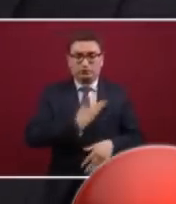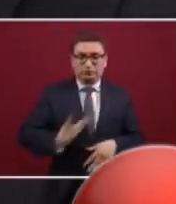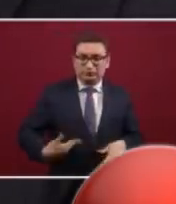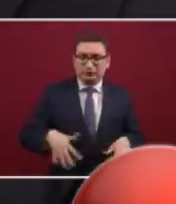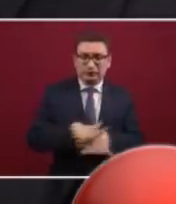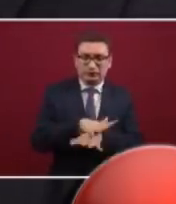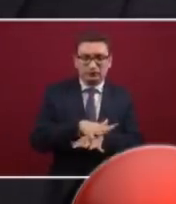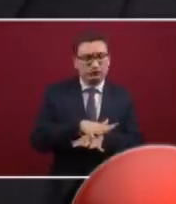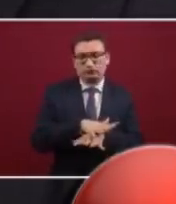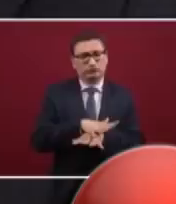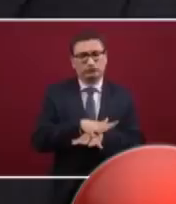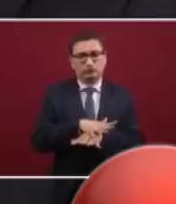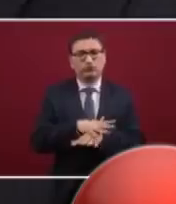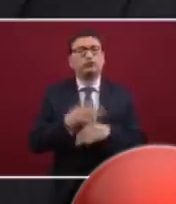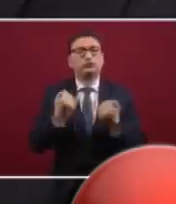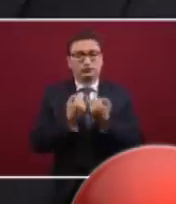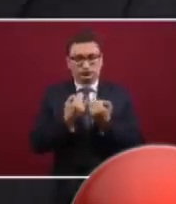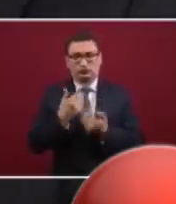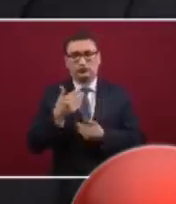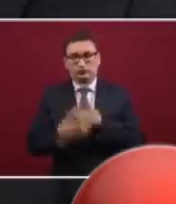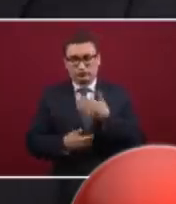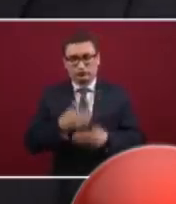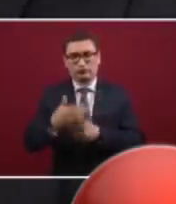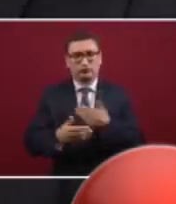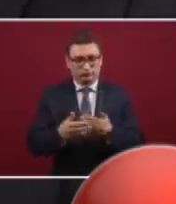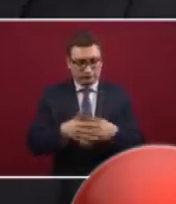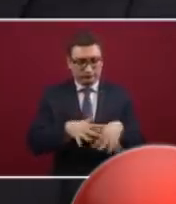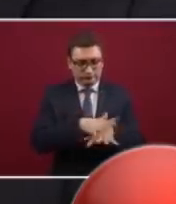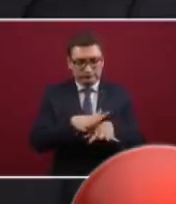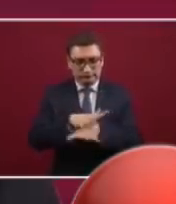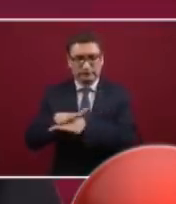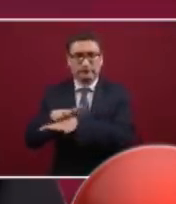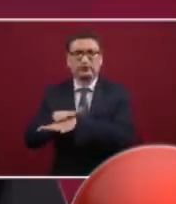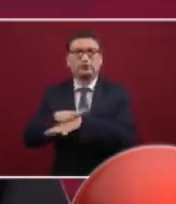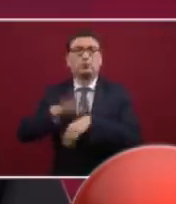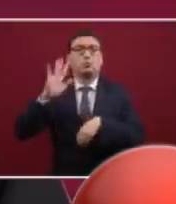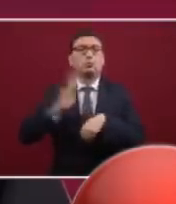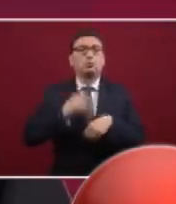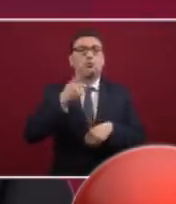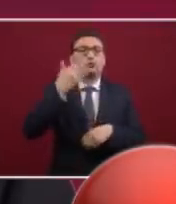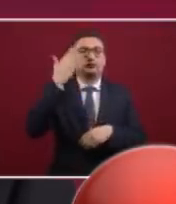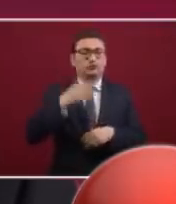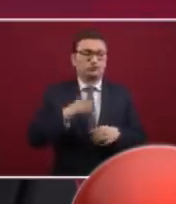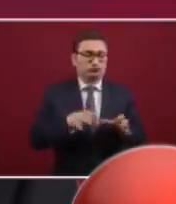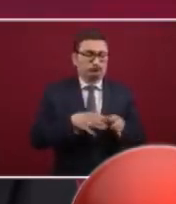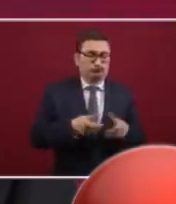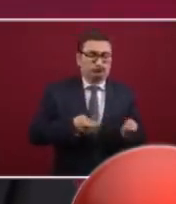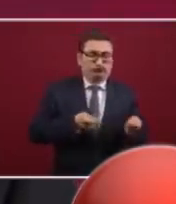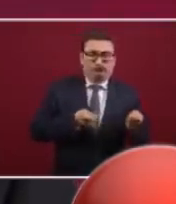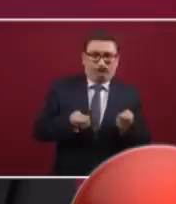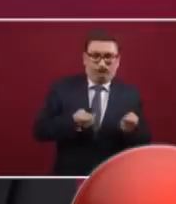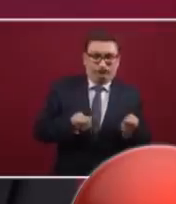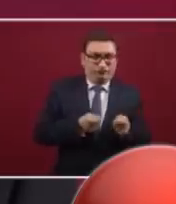y va a cambiar el régimen, el actual gobierno, es un cambio de régimen, no solo por eso. O